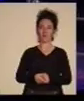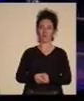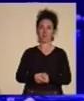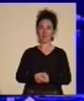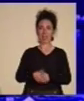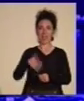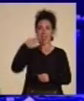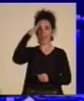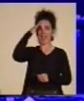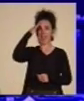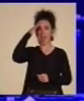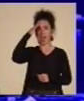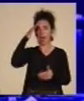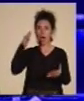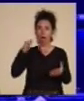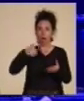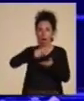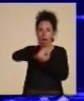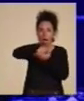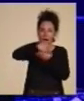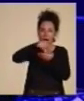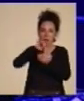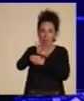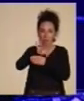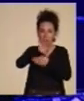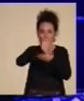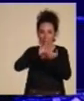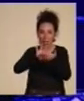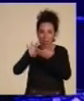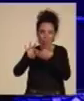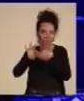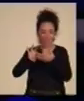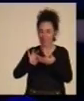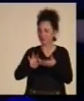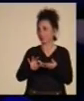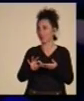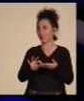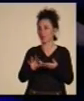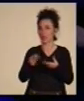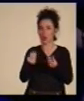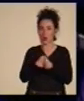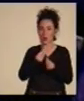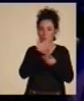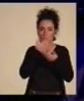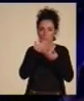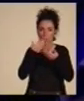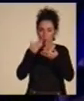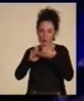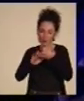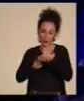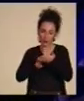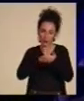Ay, mi madre, que me cerraron el sobre con saliva y todo. Ay, ay. Ay.